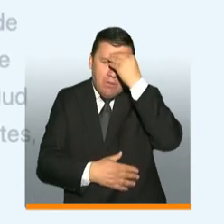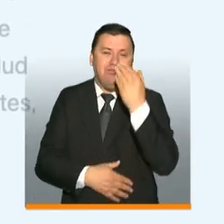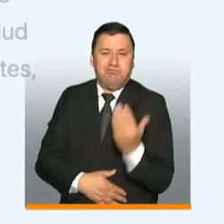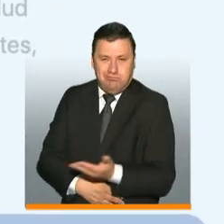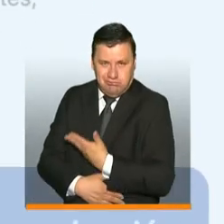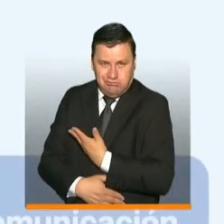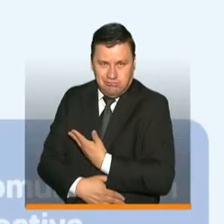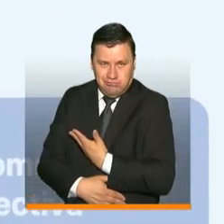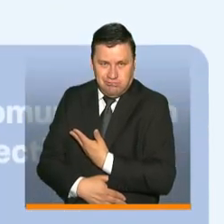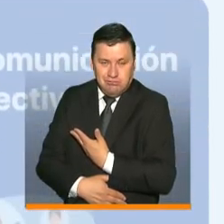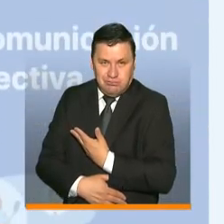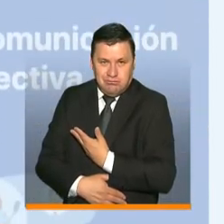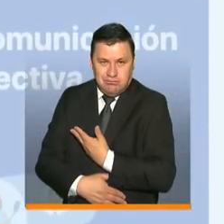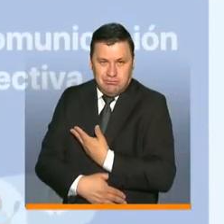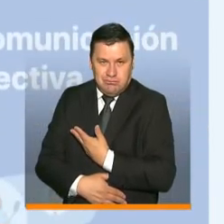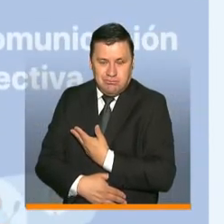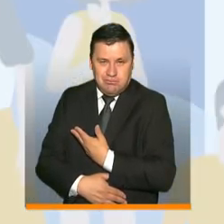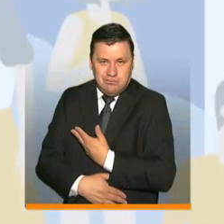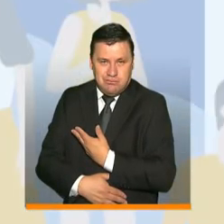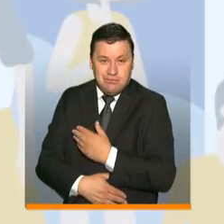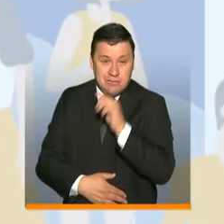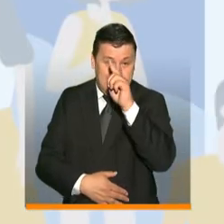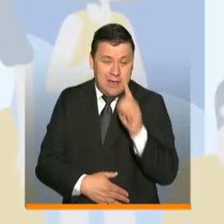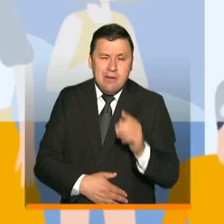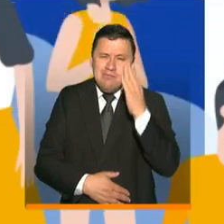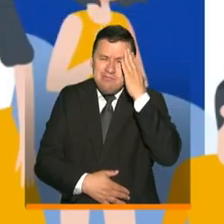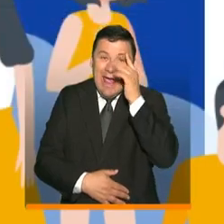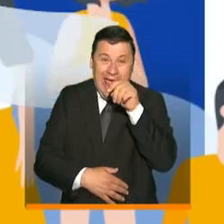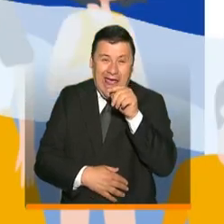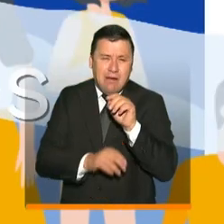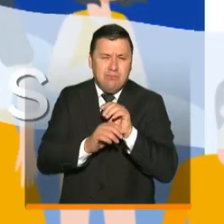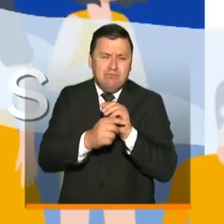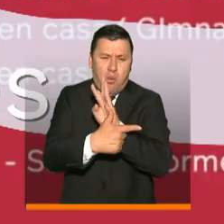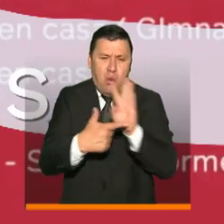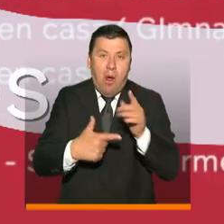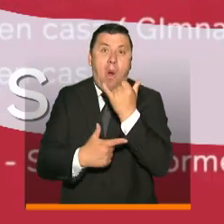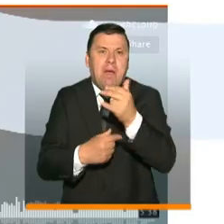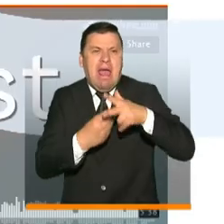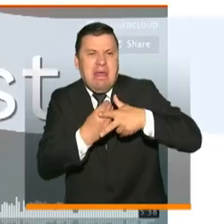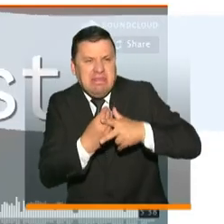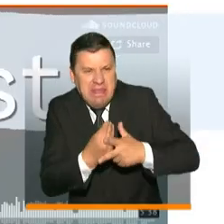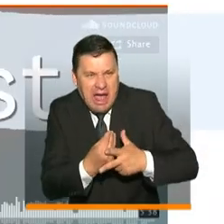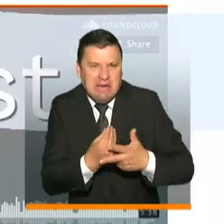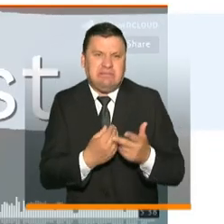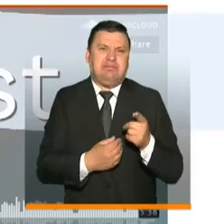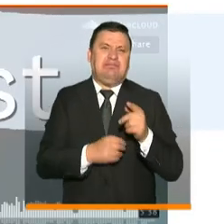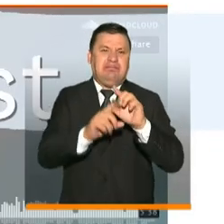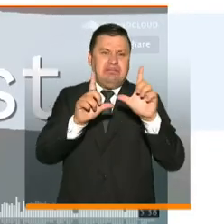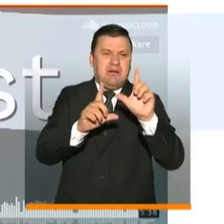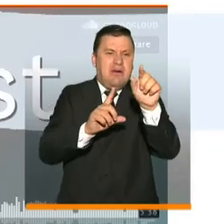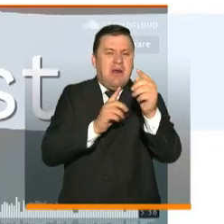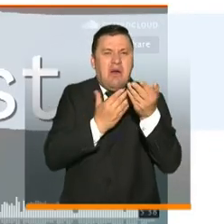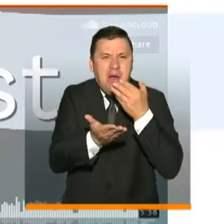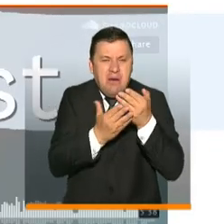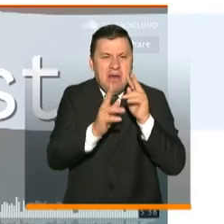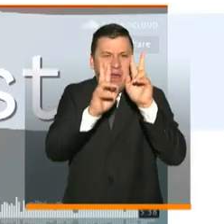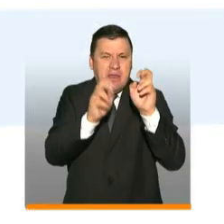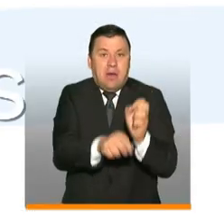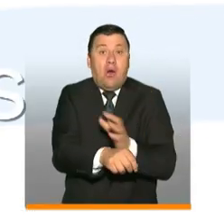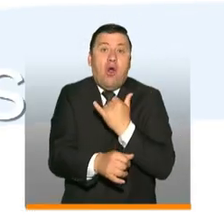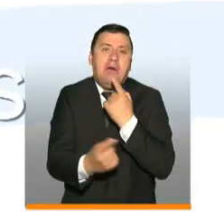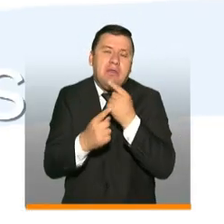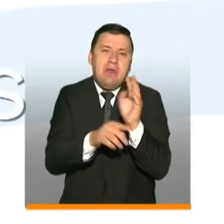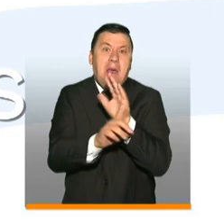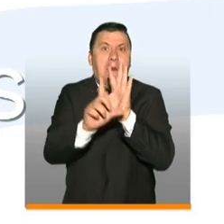contenidos.colombiaaprende.edu.co/bienestar en tu mente. Allí se encontrarán talleres, Podcasts. Hoy vamos a hablar sobre las emociones